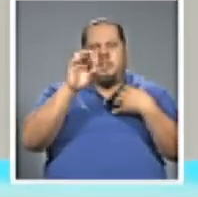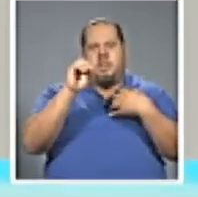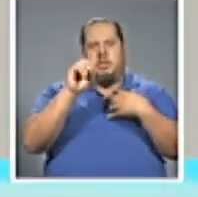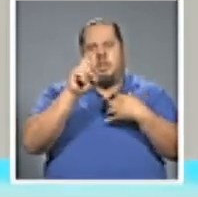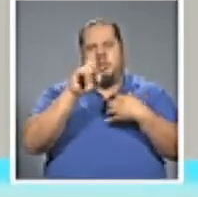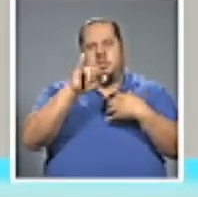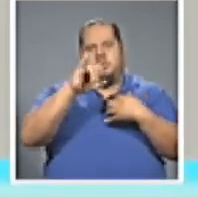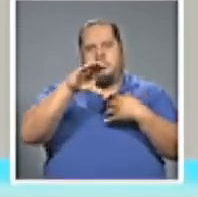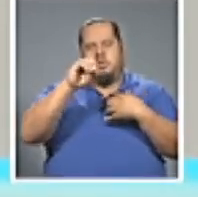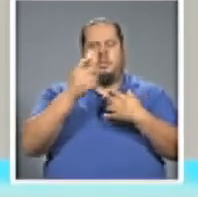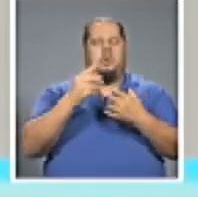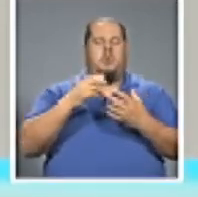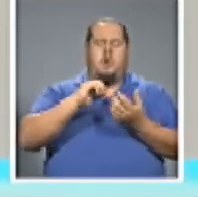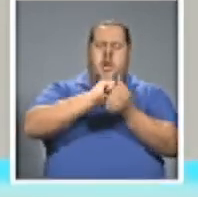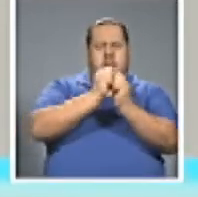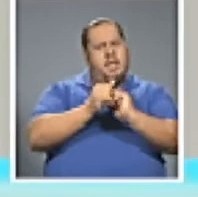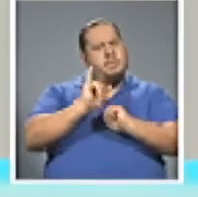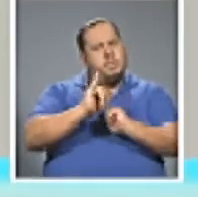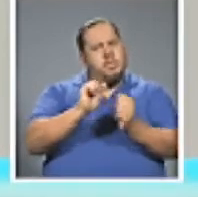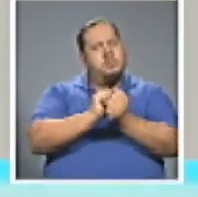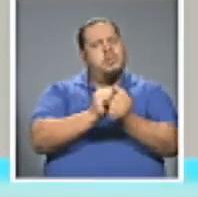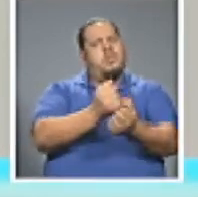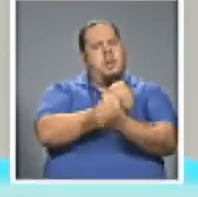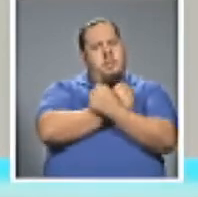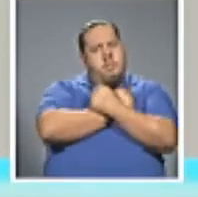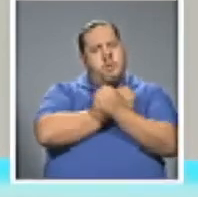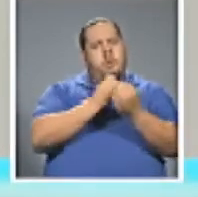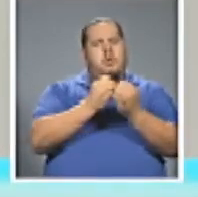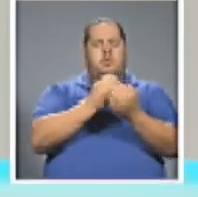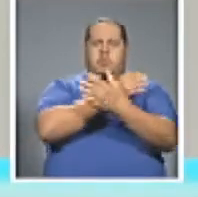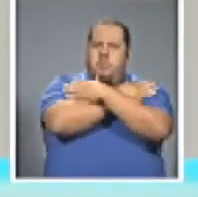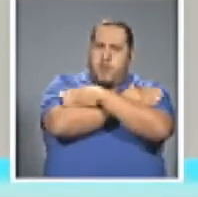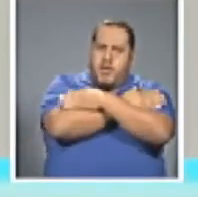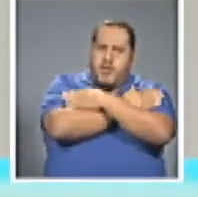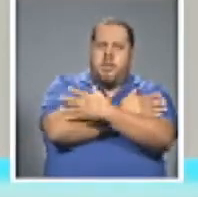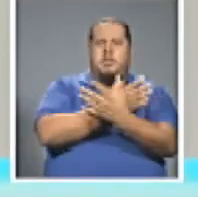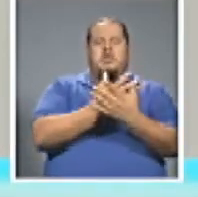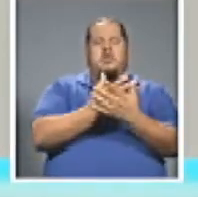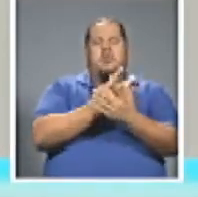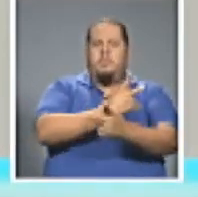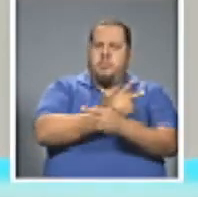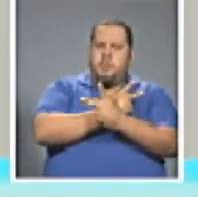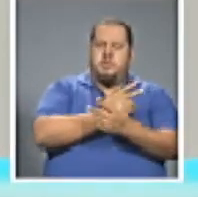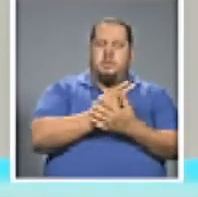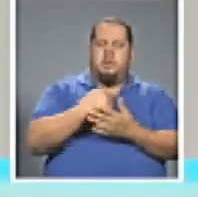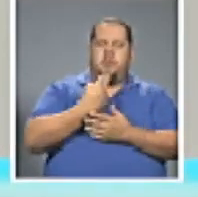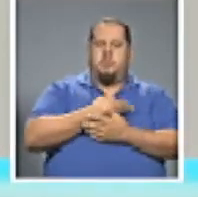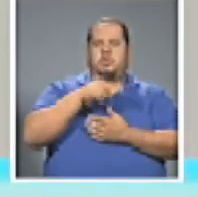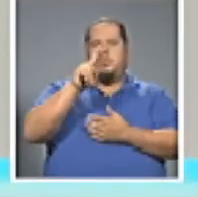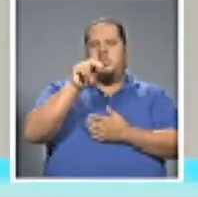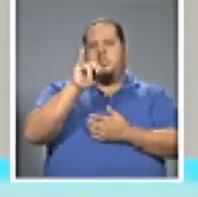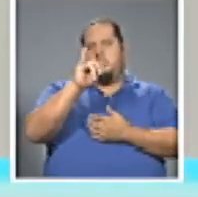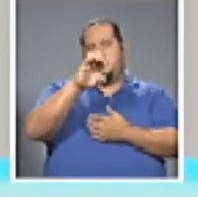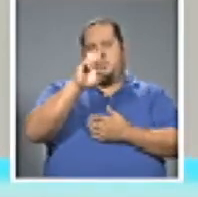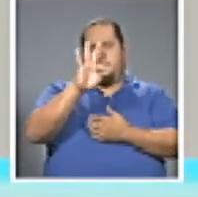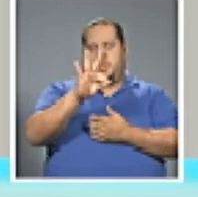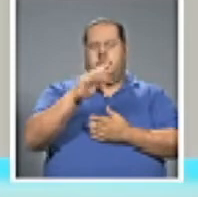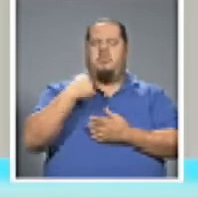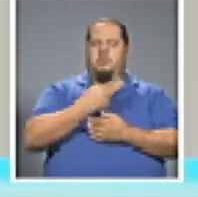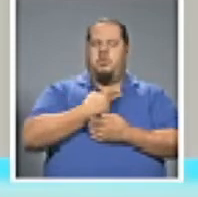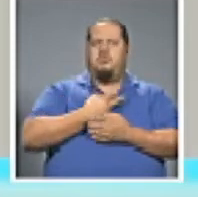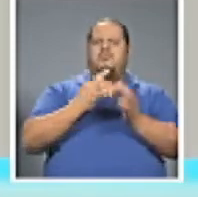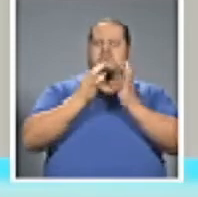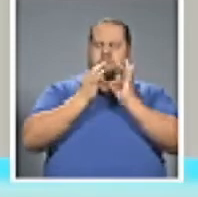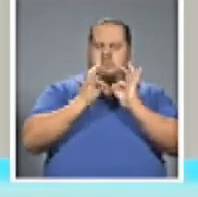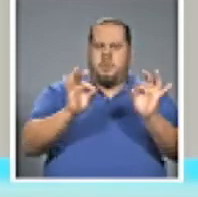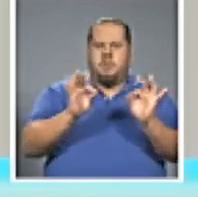día. Reemplacemos eso con amor, con cariño, con ternura y protección, y nosotros desde UNICEF les damos la garantía, ese